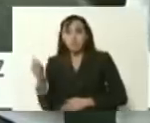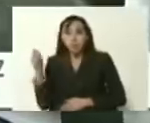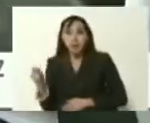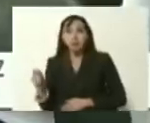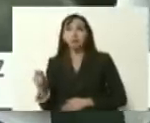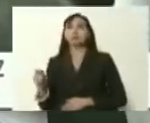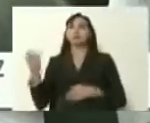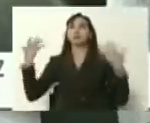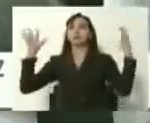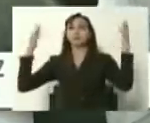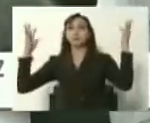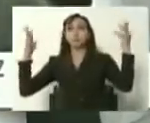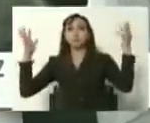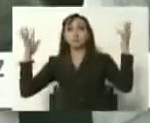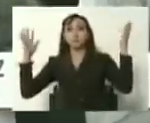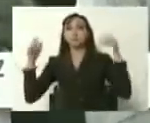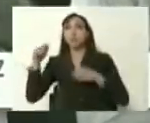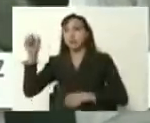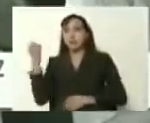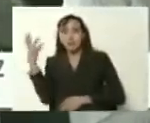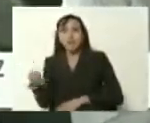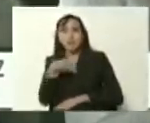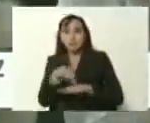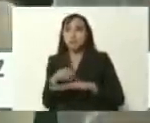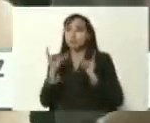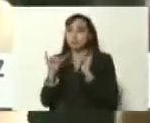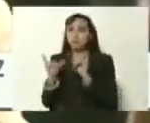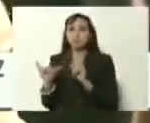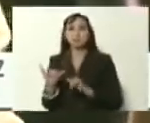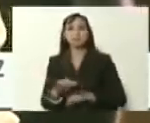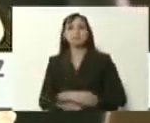diputados a la Asamblea Nacional.